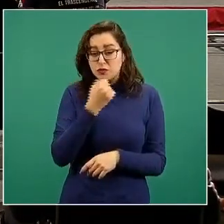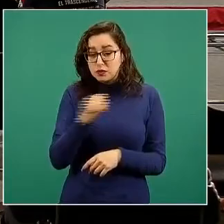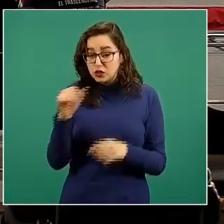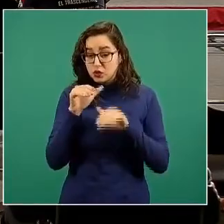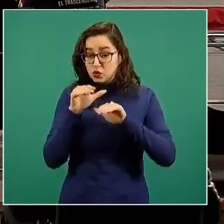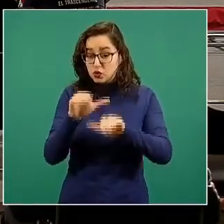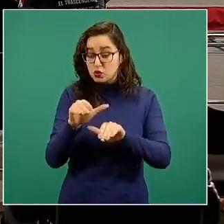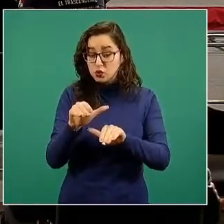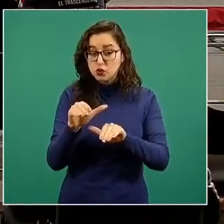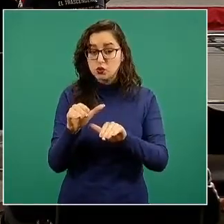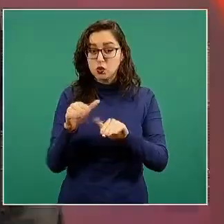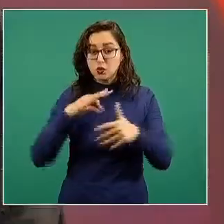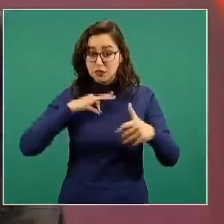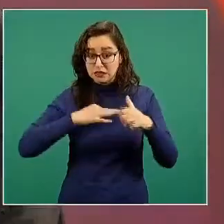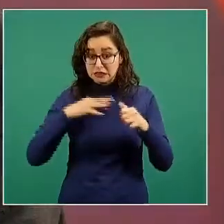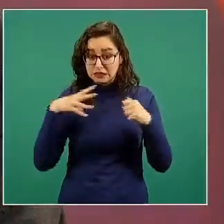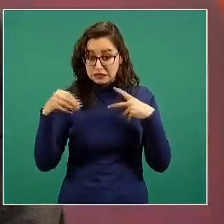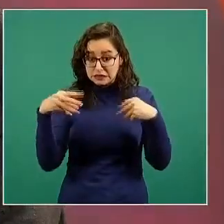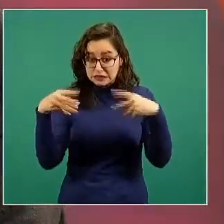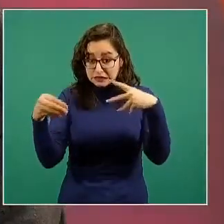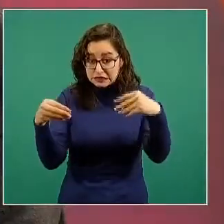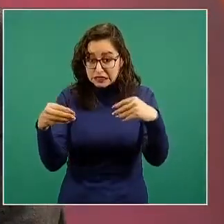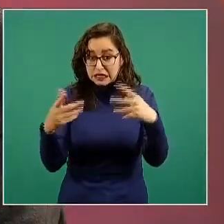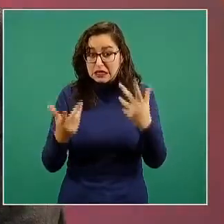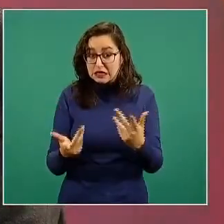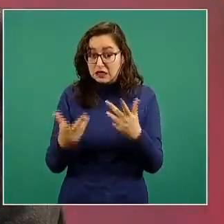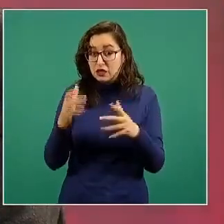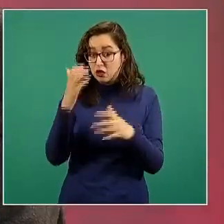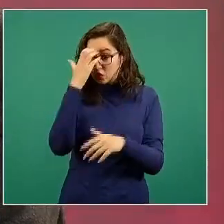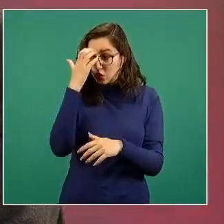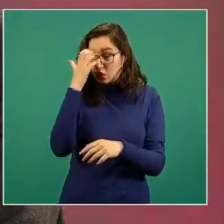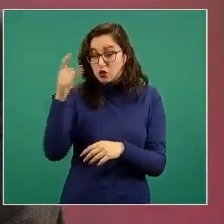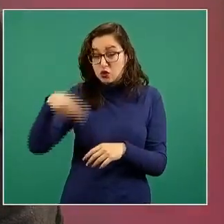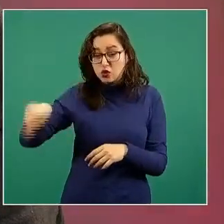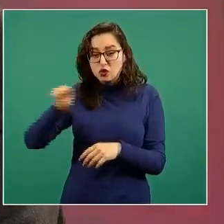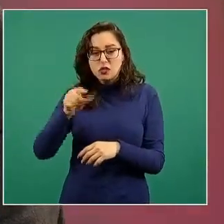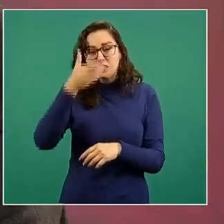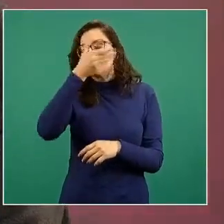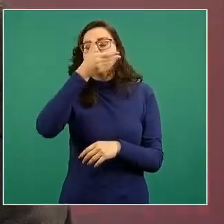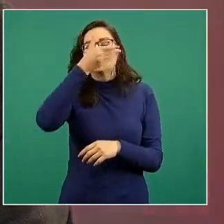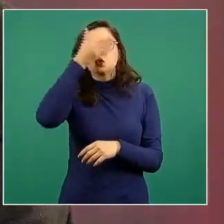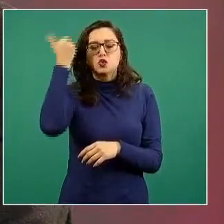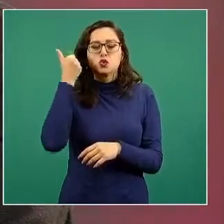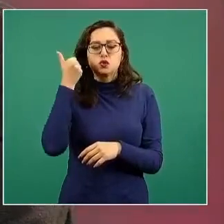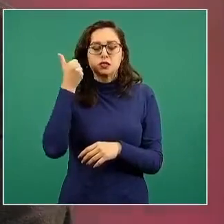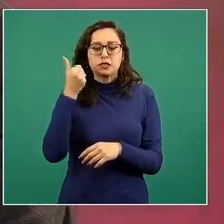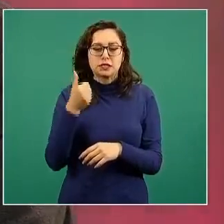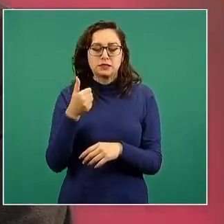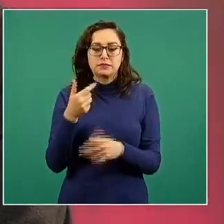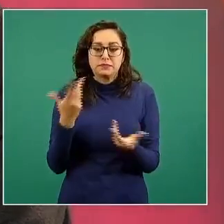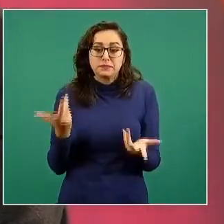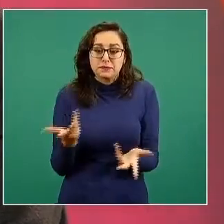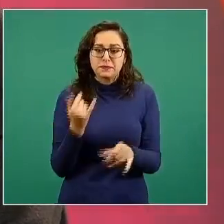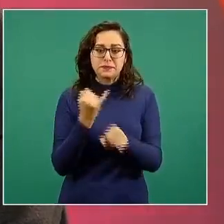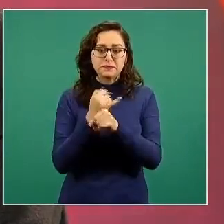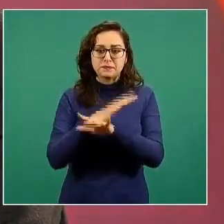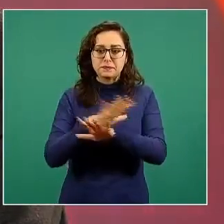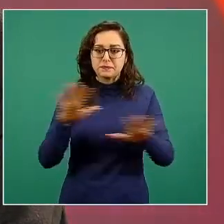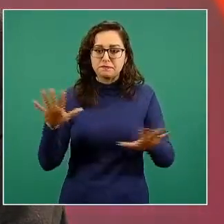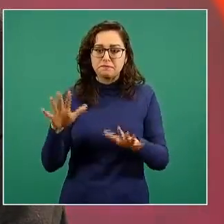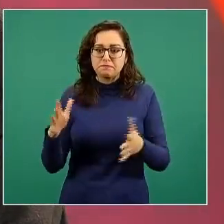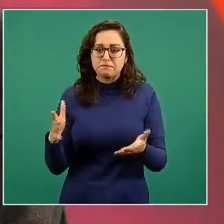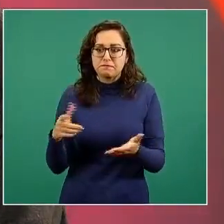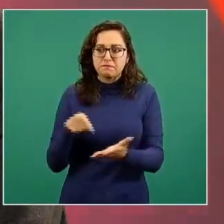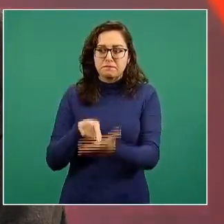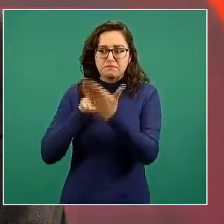de epidemiología, de salud pública, de respuestas a emergencias, de modo que, y además no conozco el informe, no me podría pronunciar